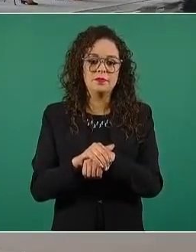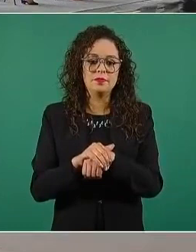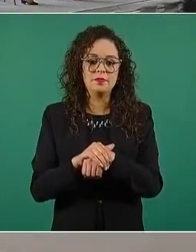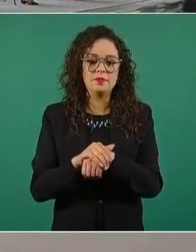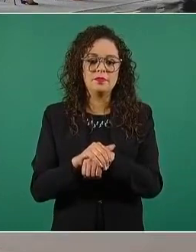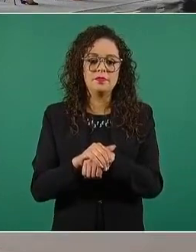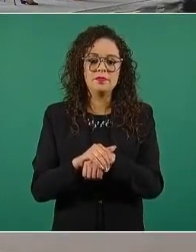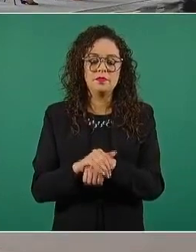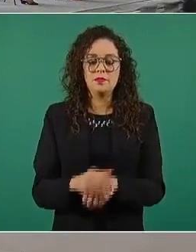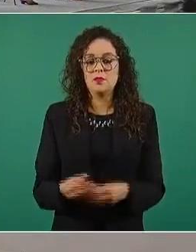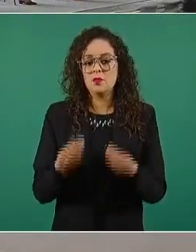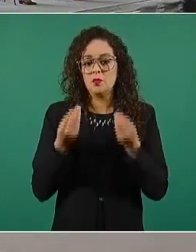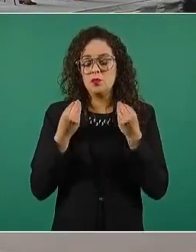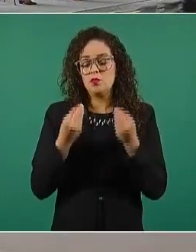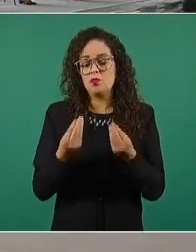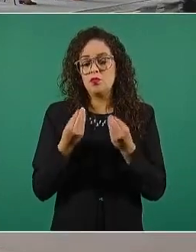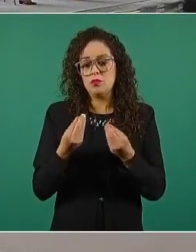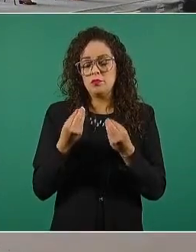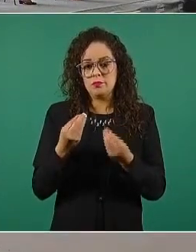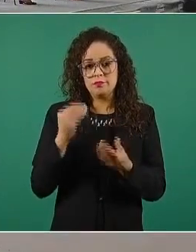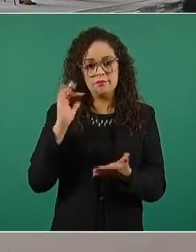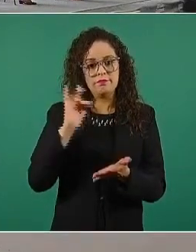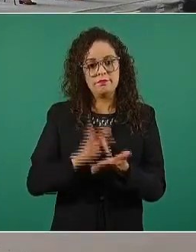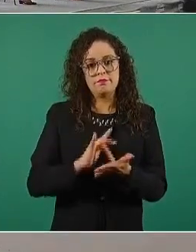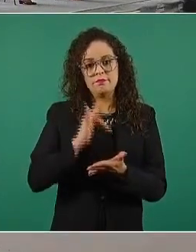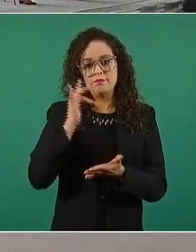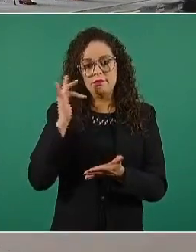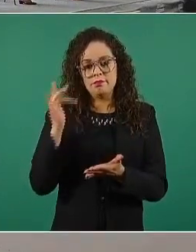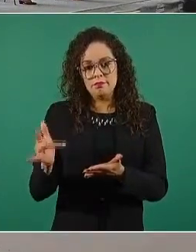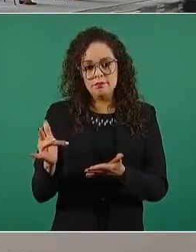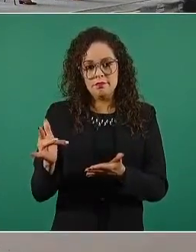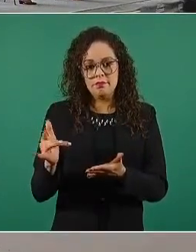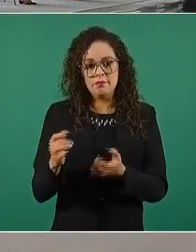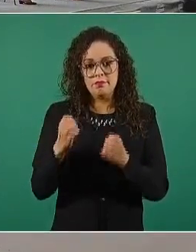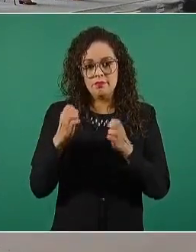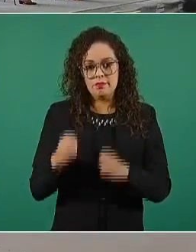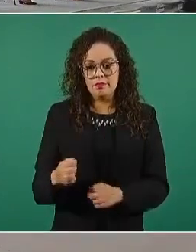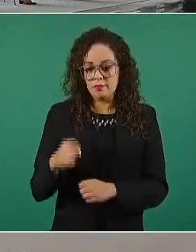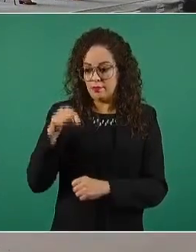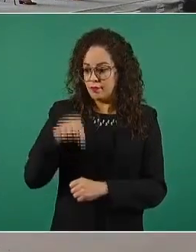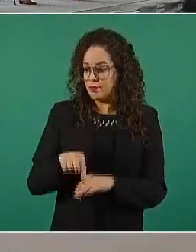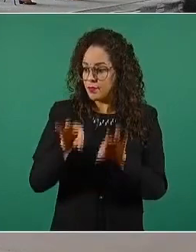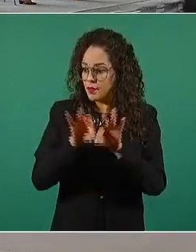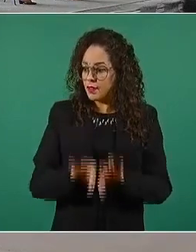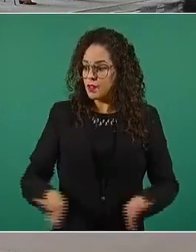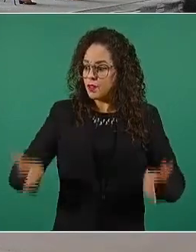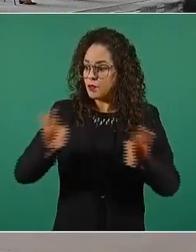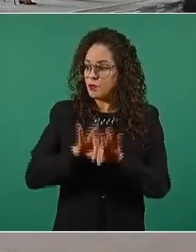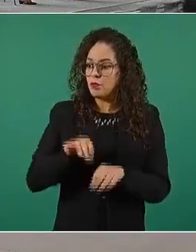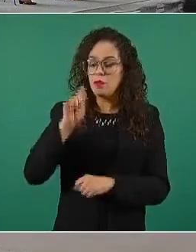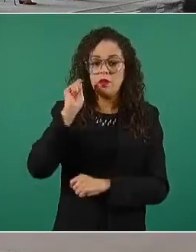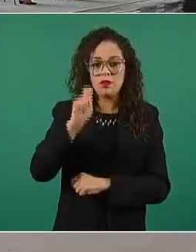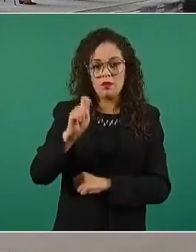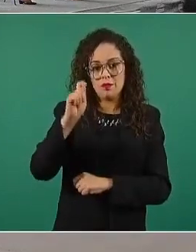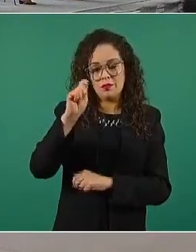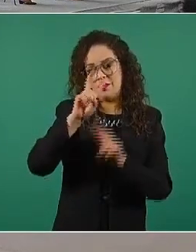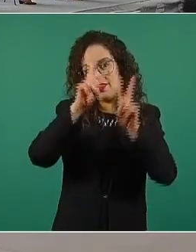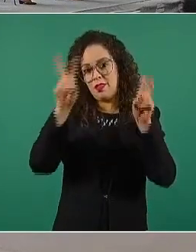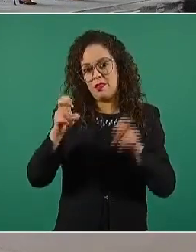agradezco mucho la presencia en este importante acto cultural e histórico